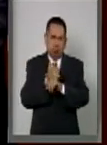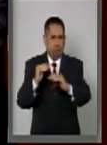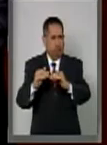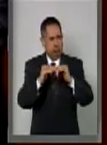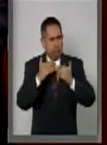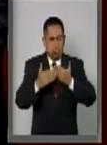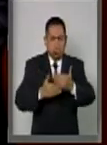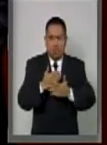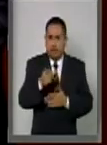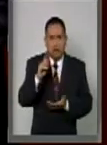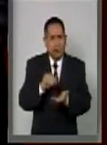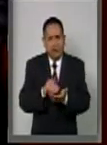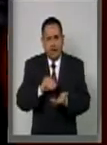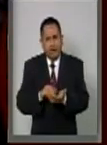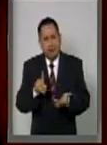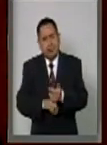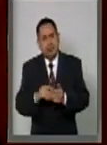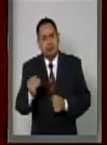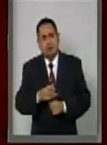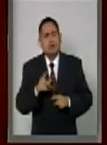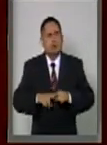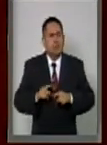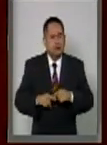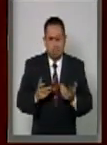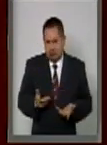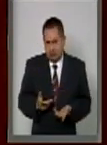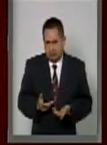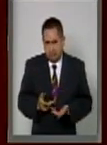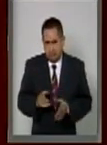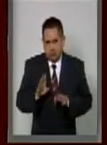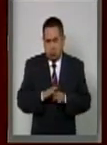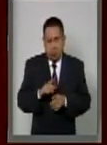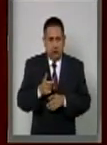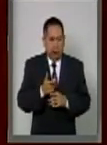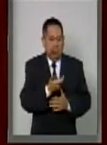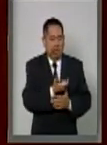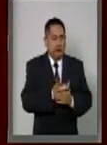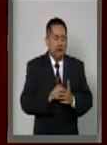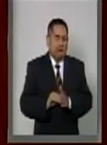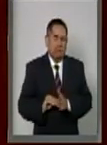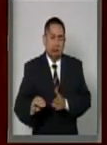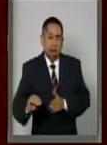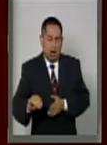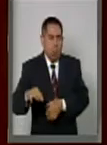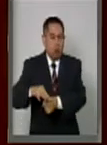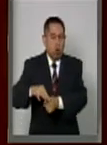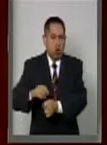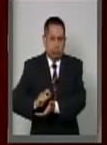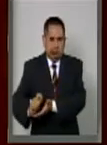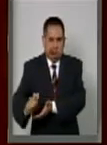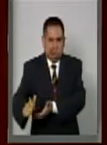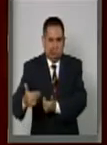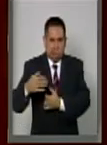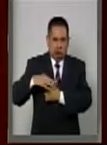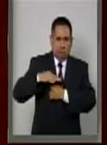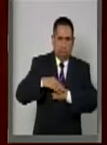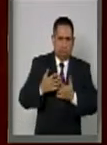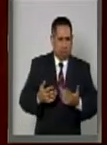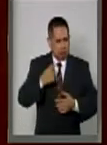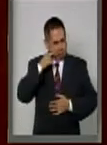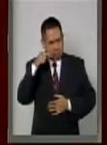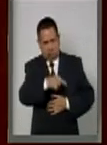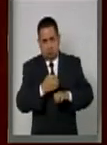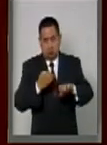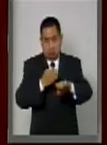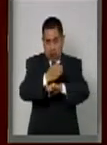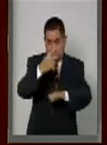porque se vio involucrada en el uso de recursos públicos para la compra de votos. Un caso particular del Estado de